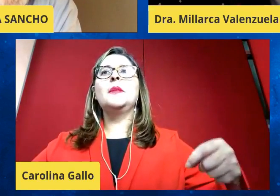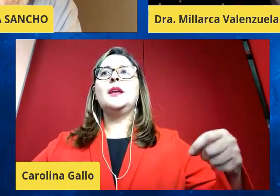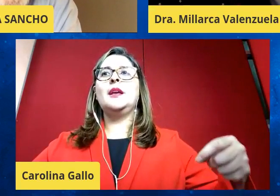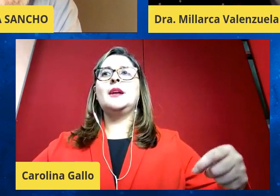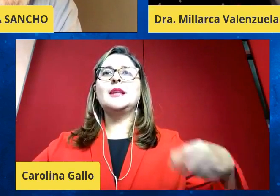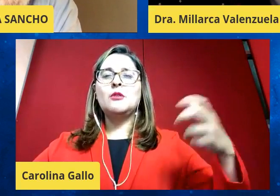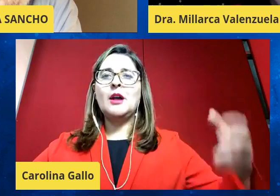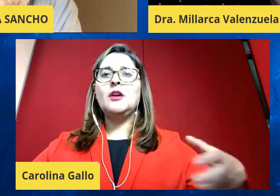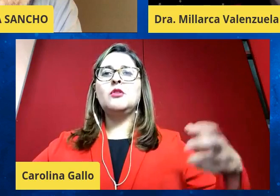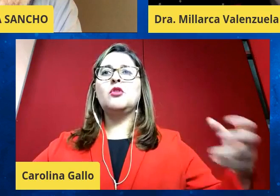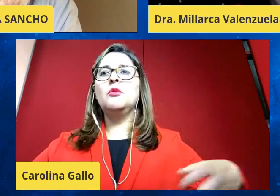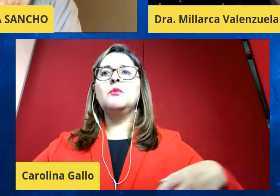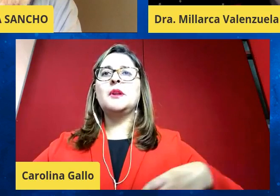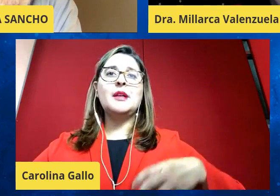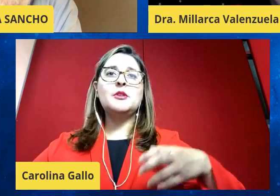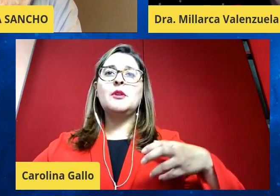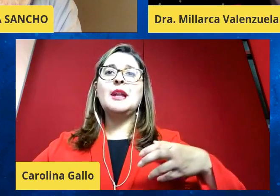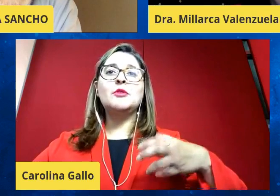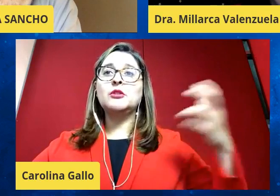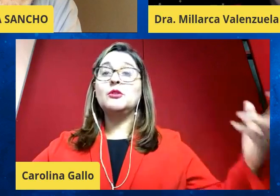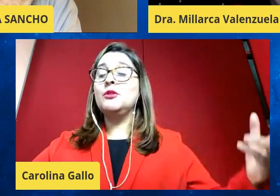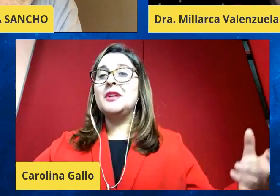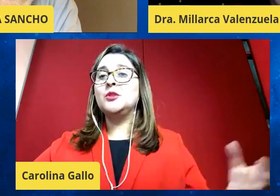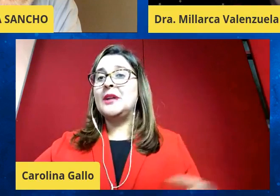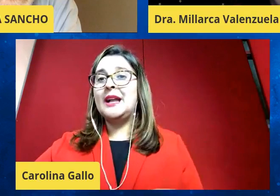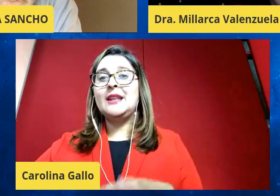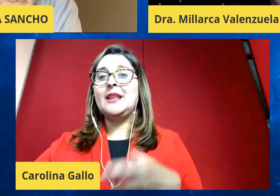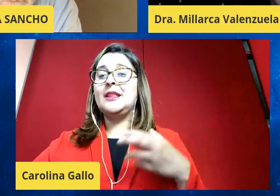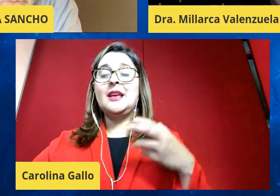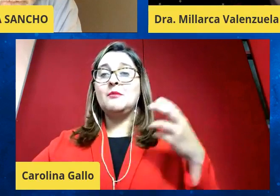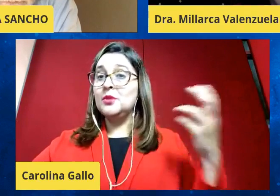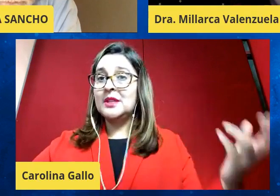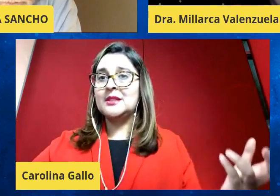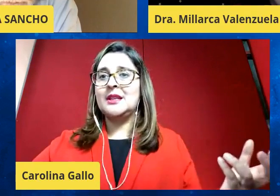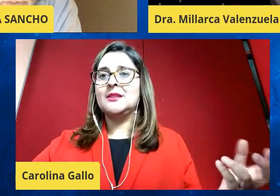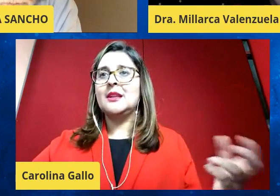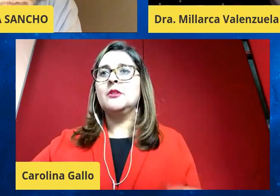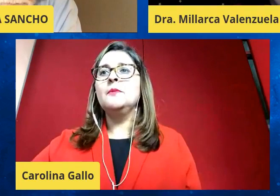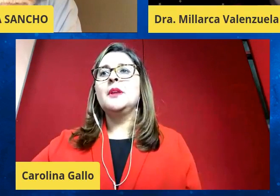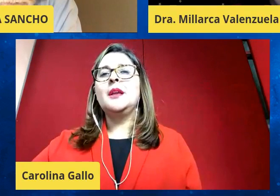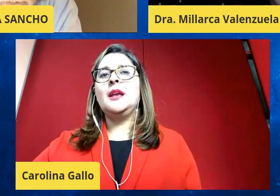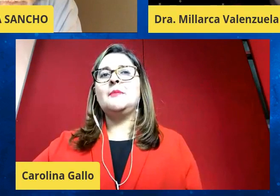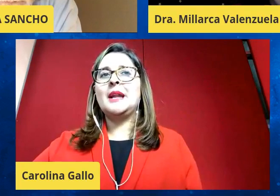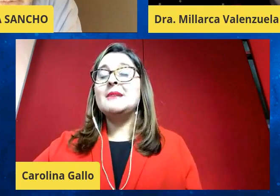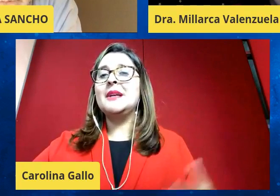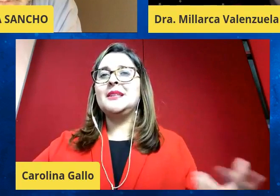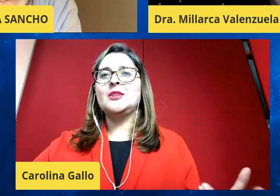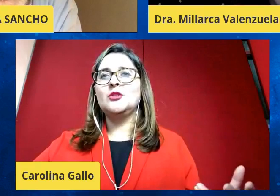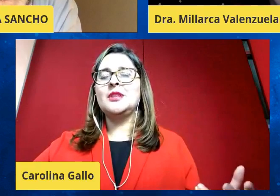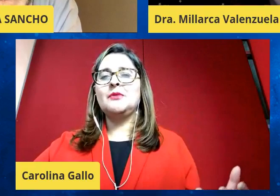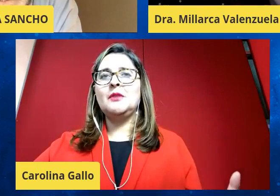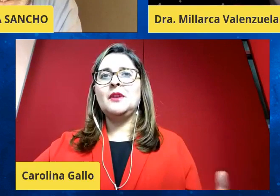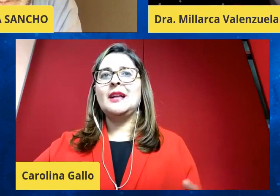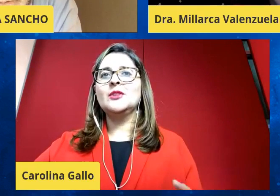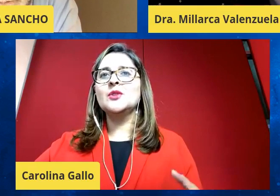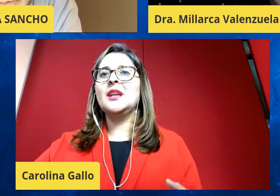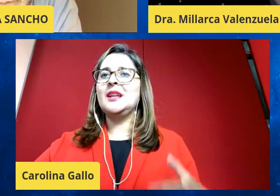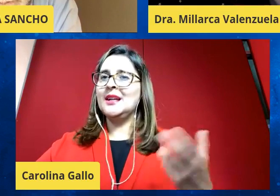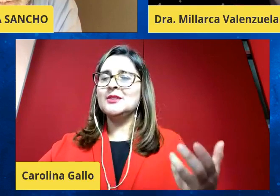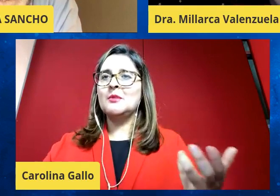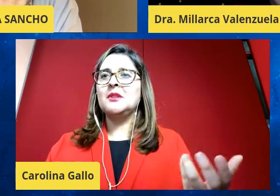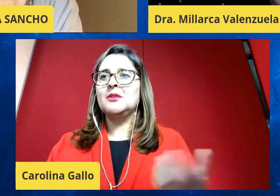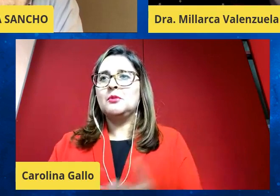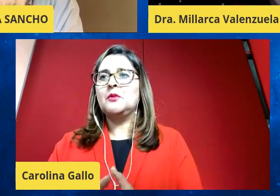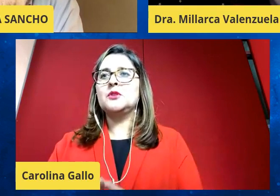sido catalogado como un verdadero laboratorio natural desde muchas ciencias, ¿no? Para la investigación científica. Entonces,